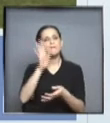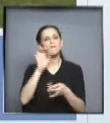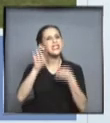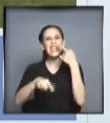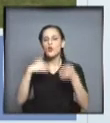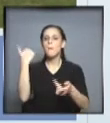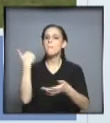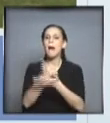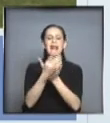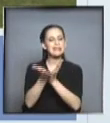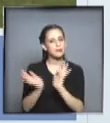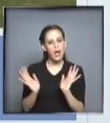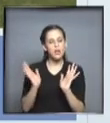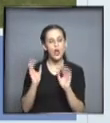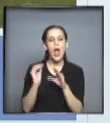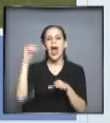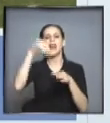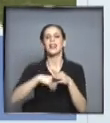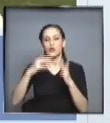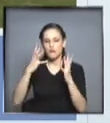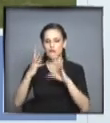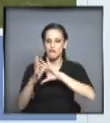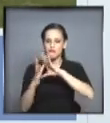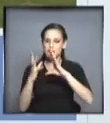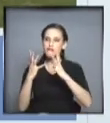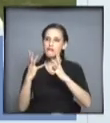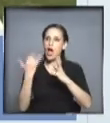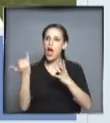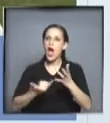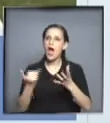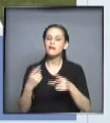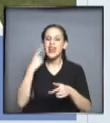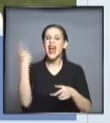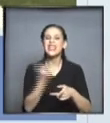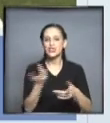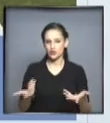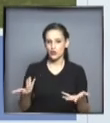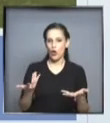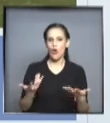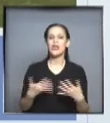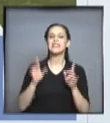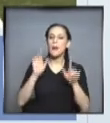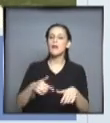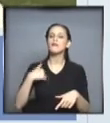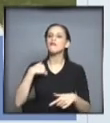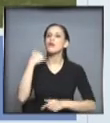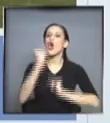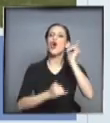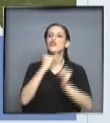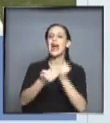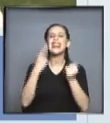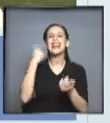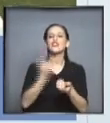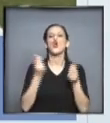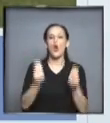es apropiarse de un proceso, es poder tener palabra y hacer visible y transmitir esa palabra, tener